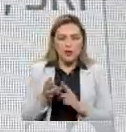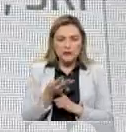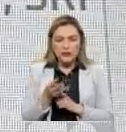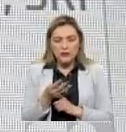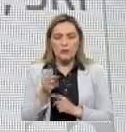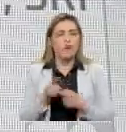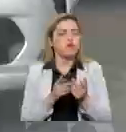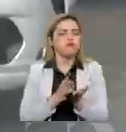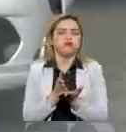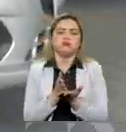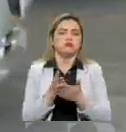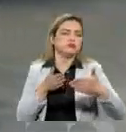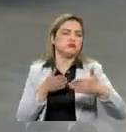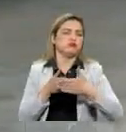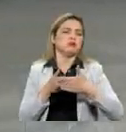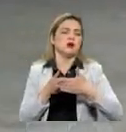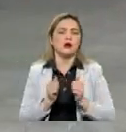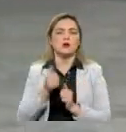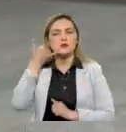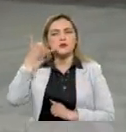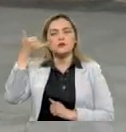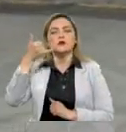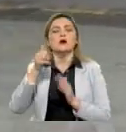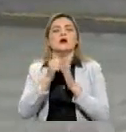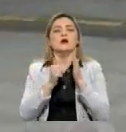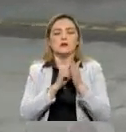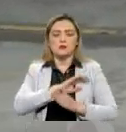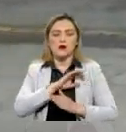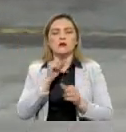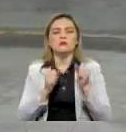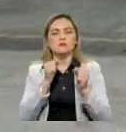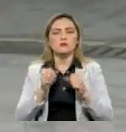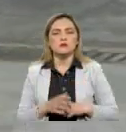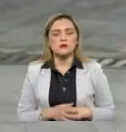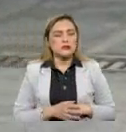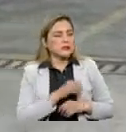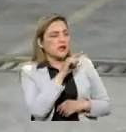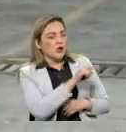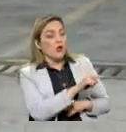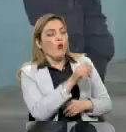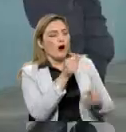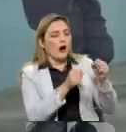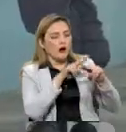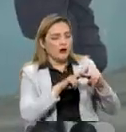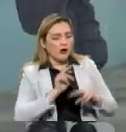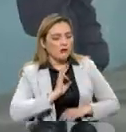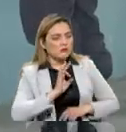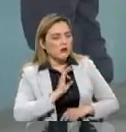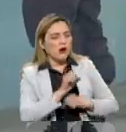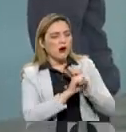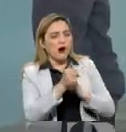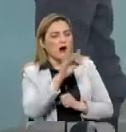no tuvo acceso. Al llamar a la AMT, le indicaron que su vehículo no podía acceder porque no había pasado la revisión vehicular del